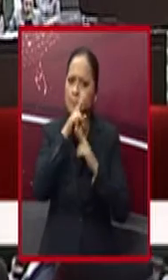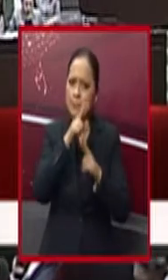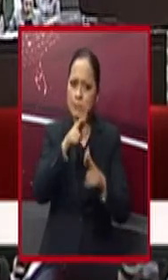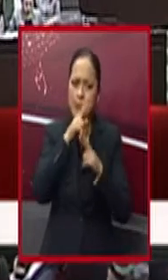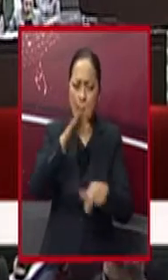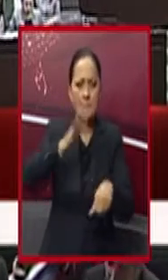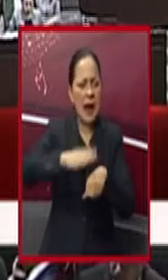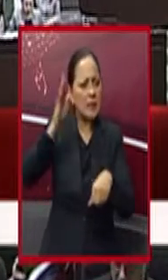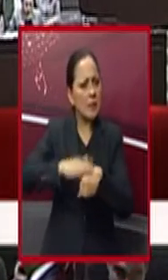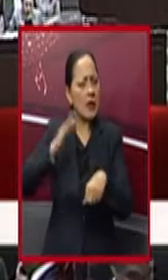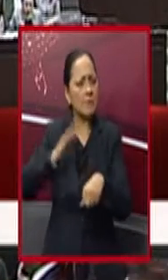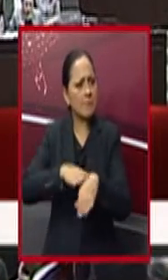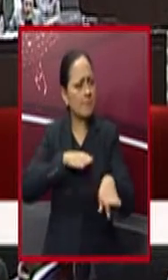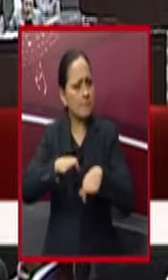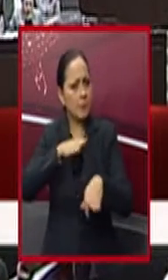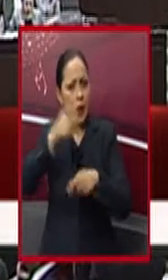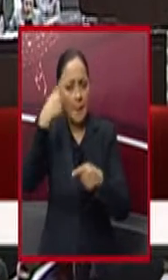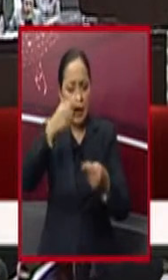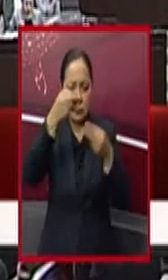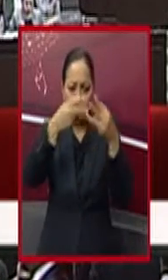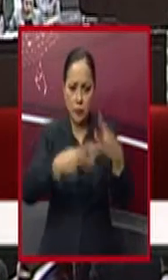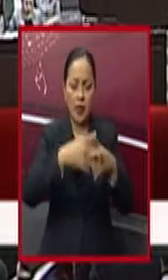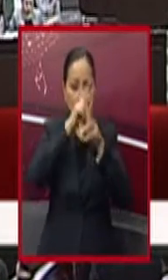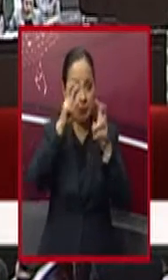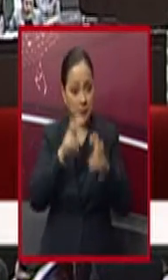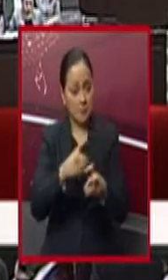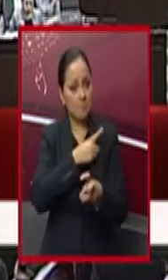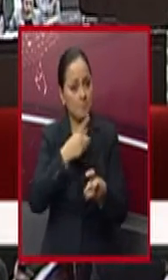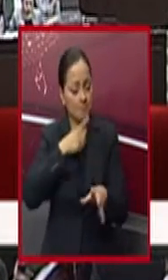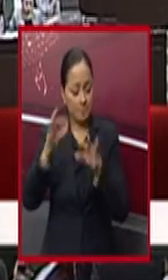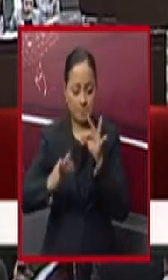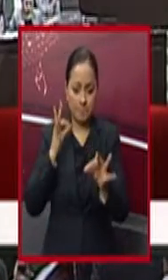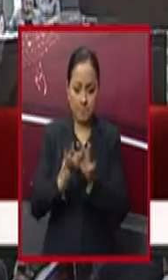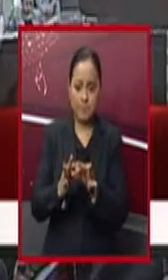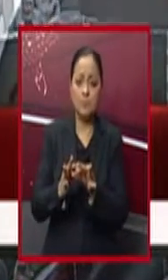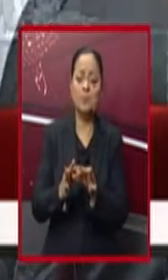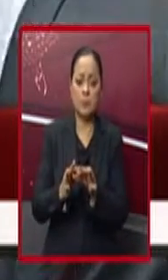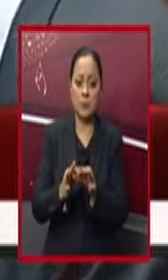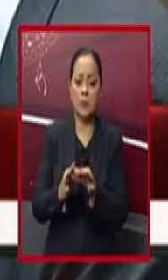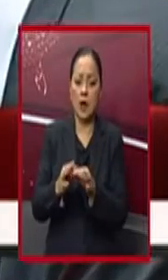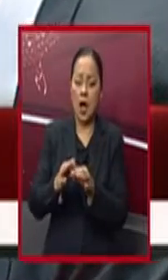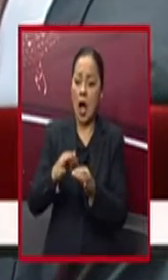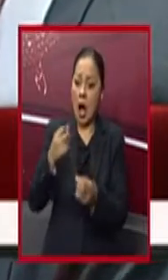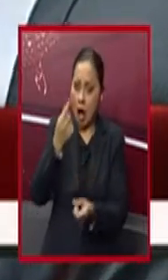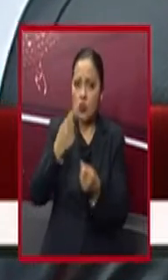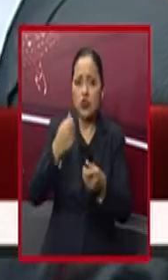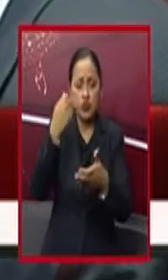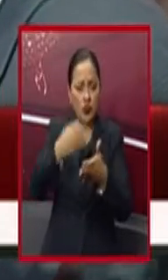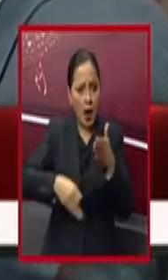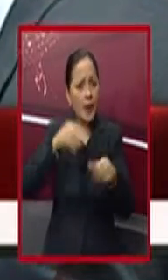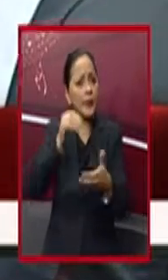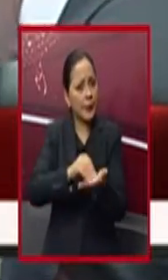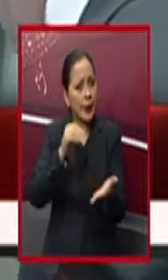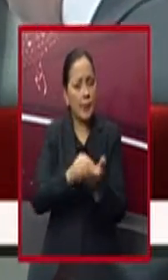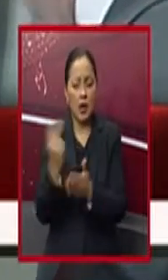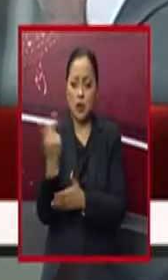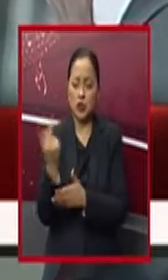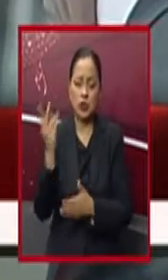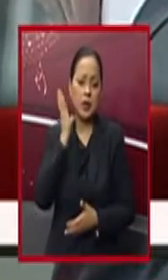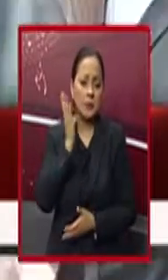del mayor número posible de asuntos, de los no pocos que se encuentran pendientes en ambas